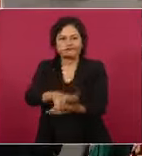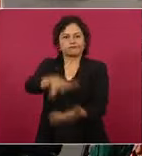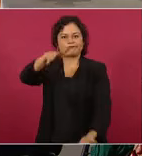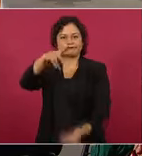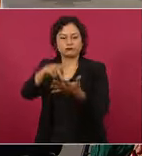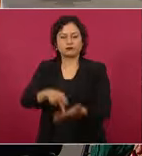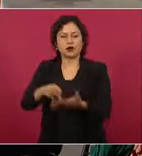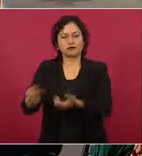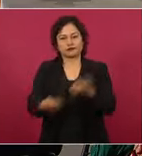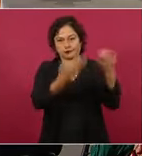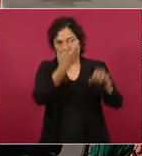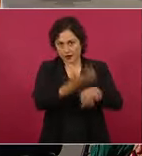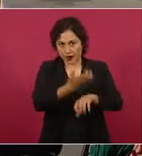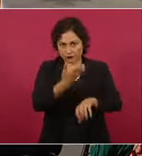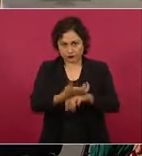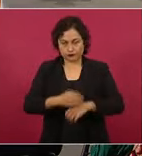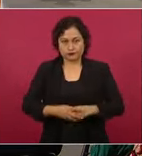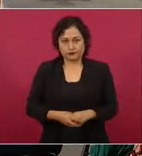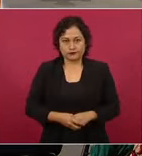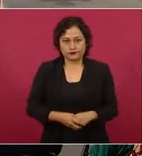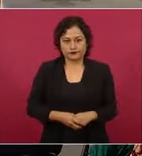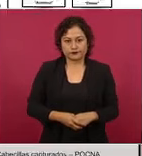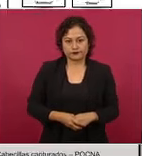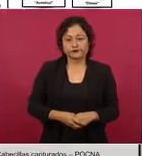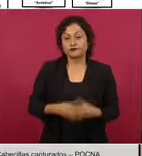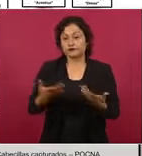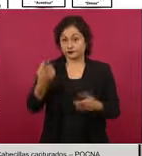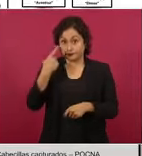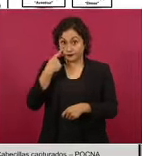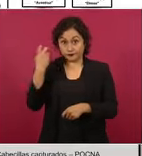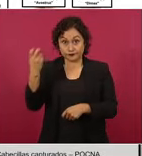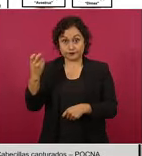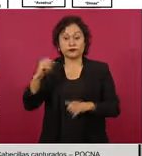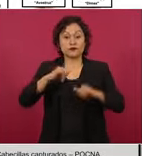Este es, de algún modo, el mapa criminal